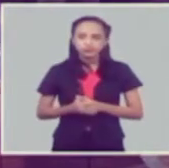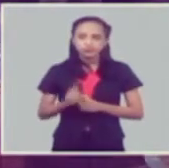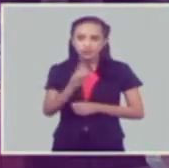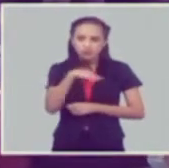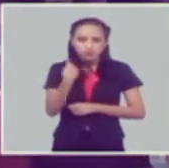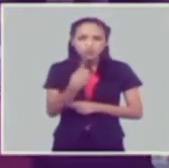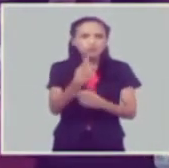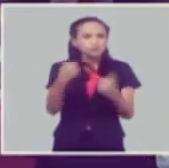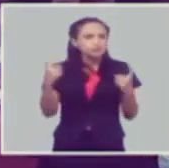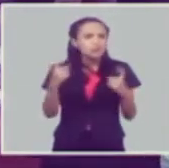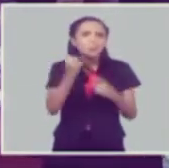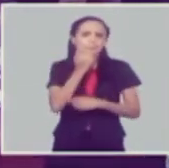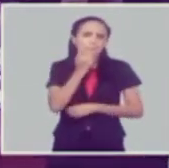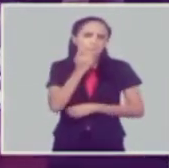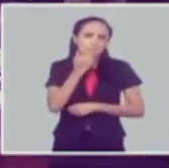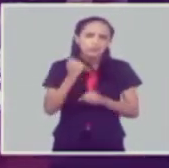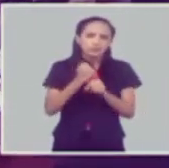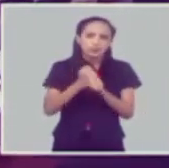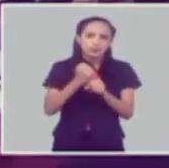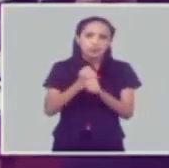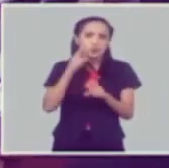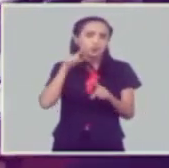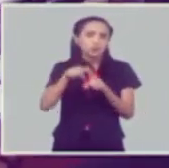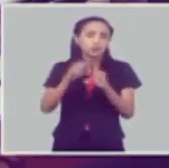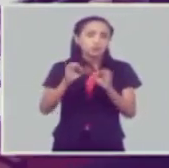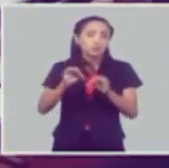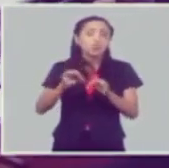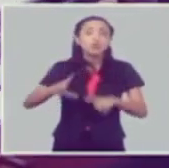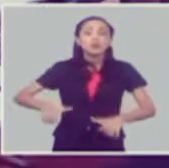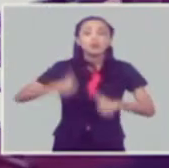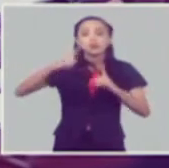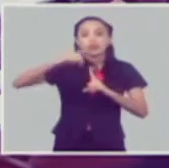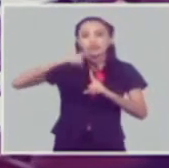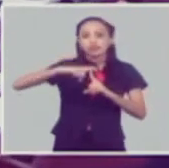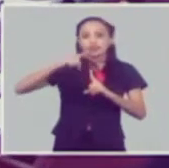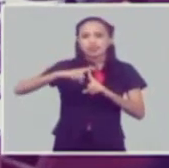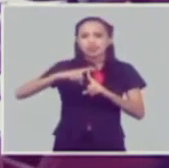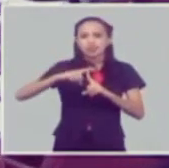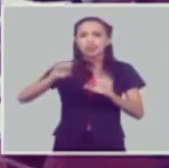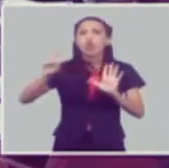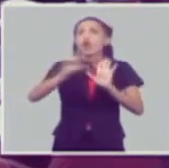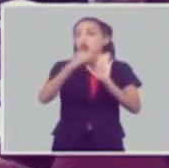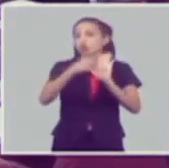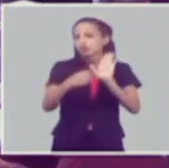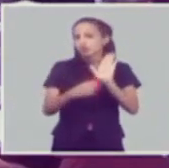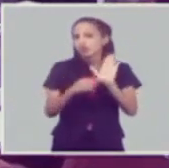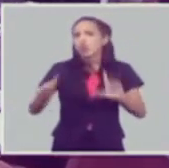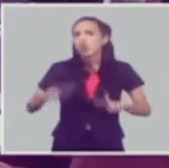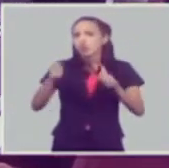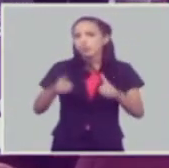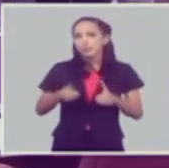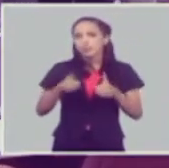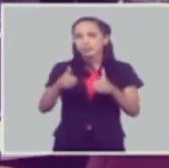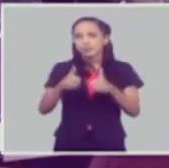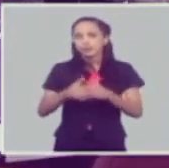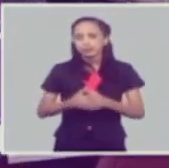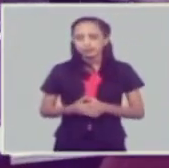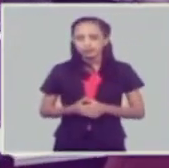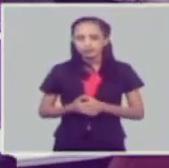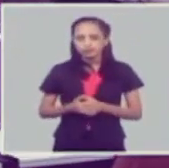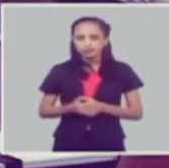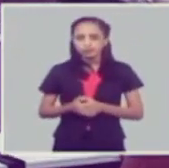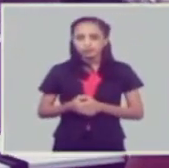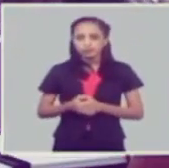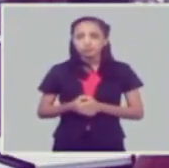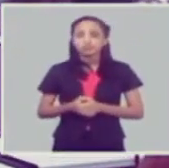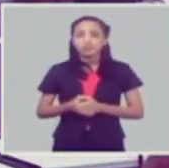dinamismo en función de cumplir con el mandato de hacer efectiva la Constitución. Con la insistencia permanente del general de